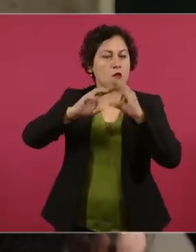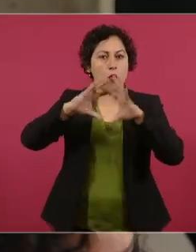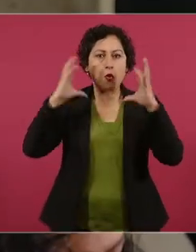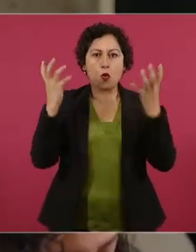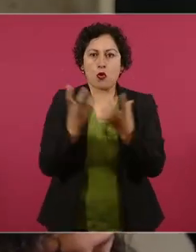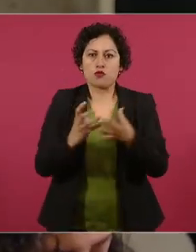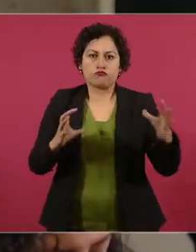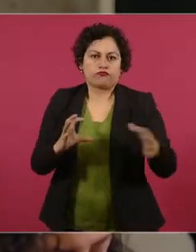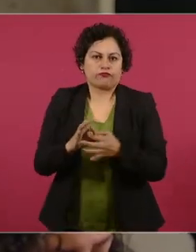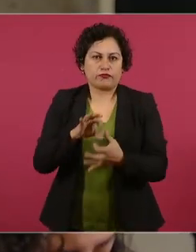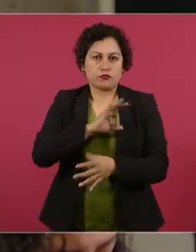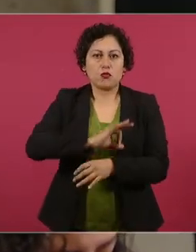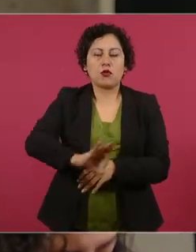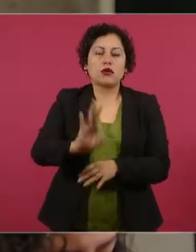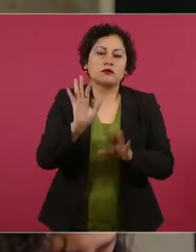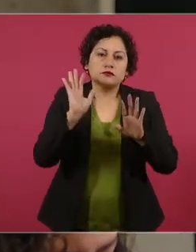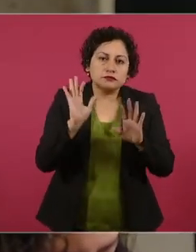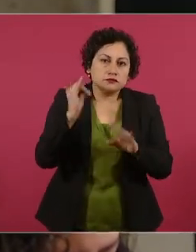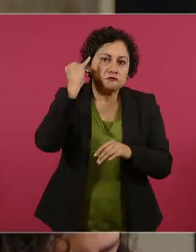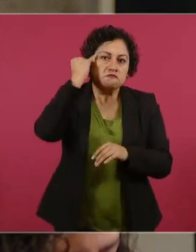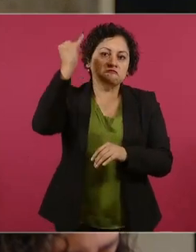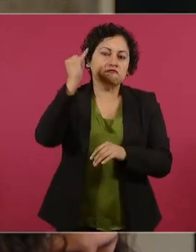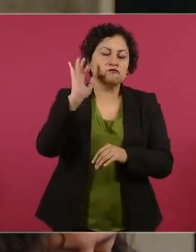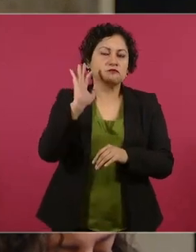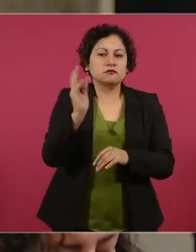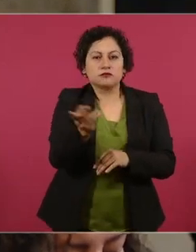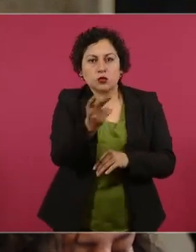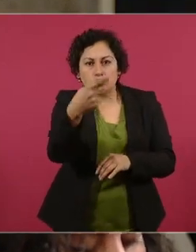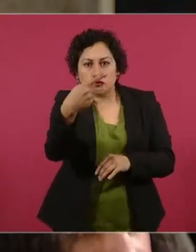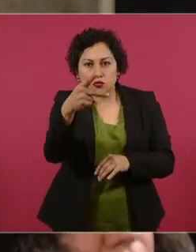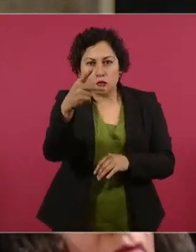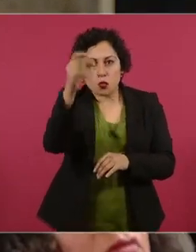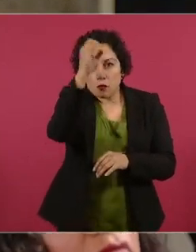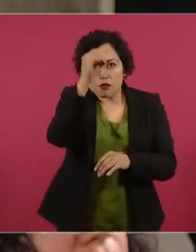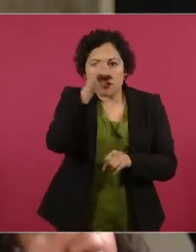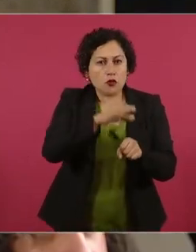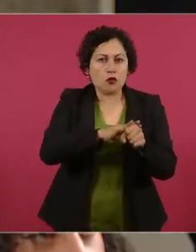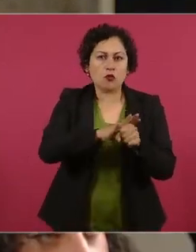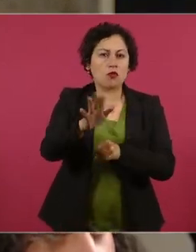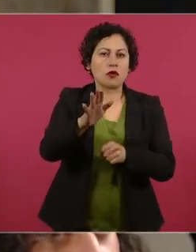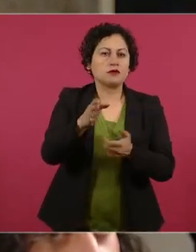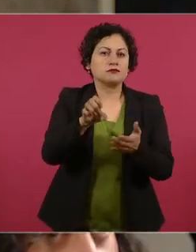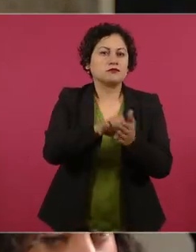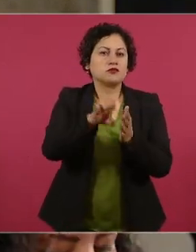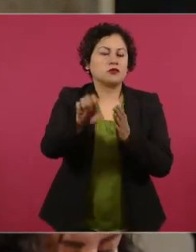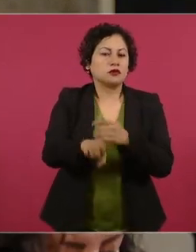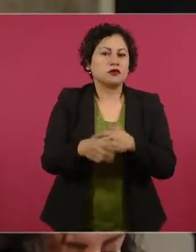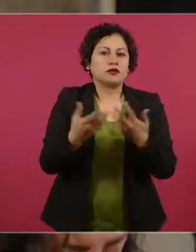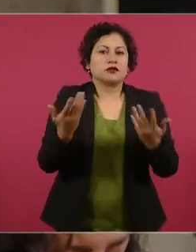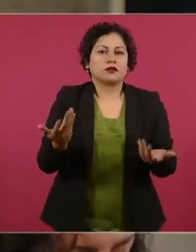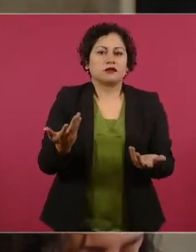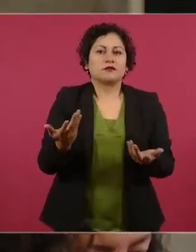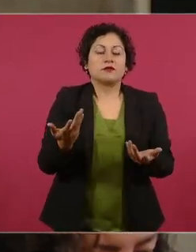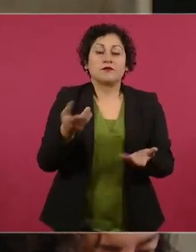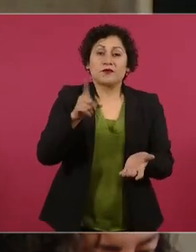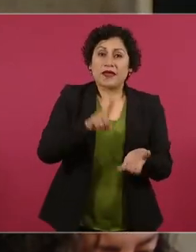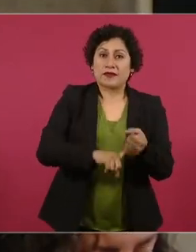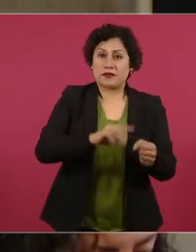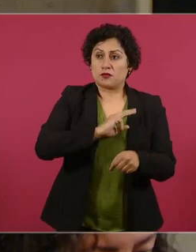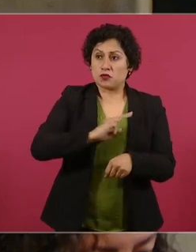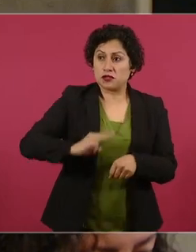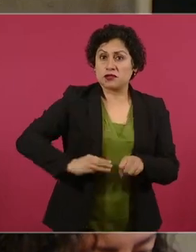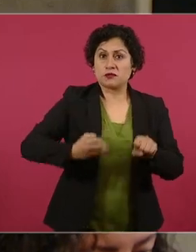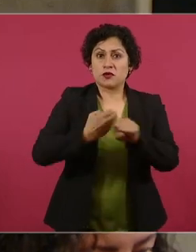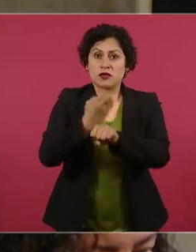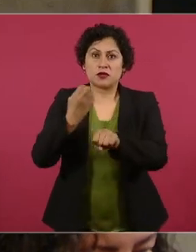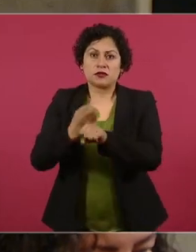creativa, ¿no? O sea, también me gustaría sobre esta su opinión sobre esta iniciativa de cómo poder cómo se está integrando a lo mejor los municipios y eso fue una